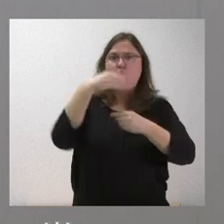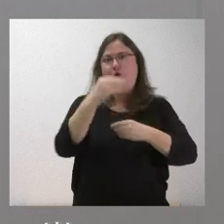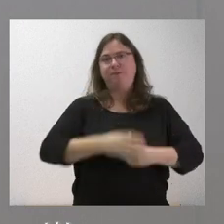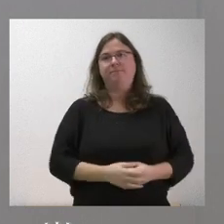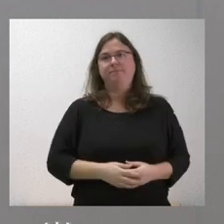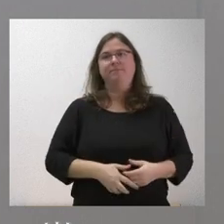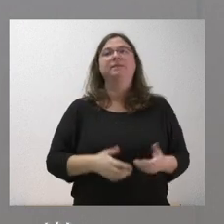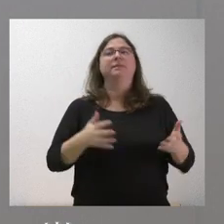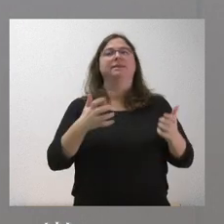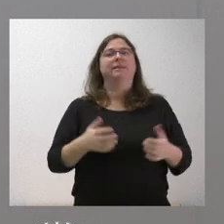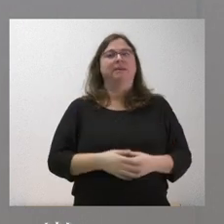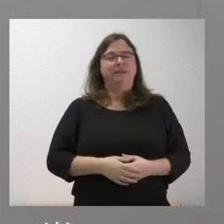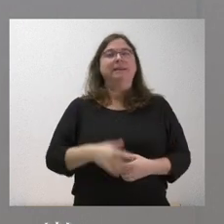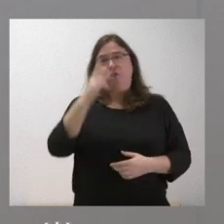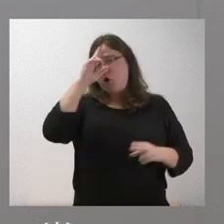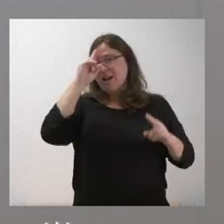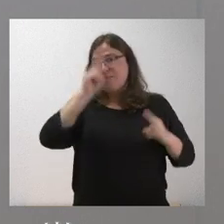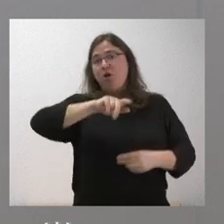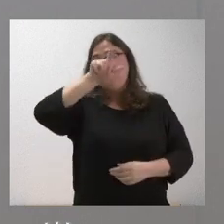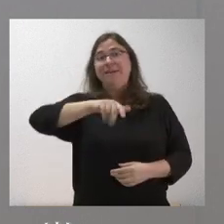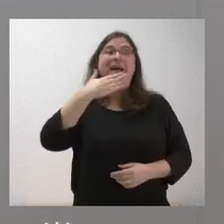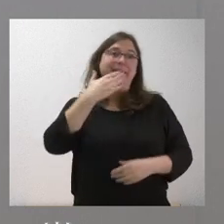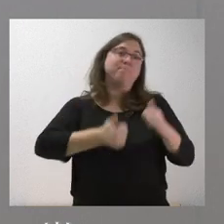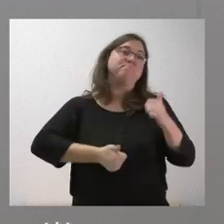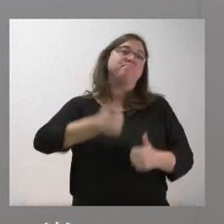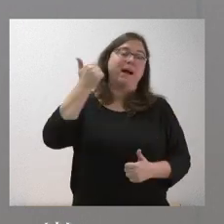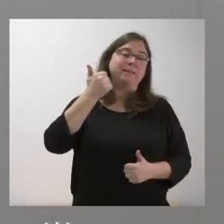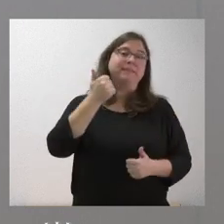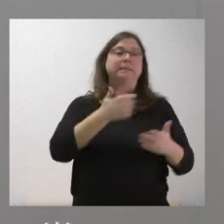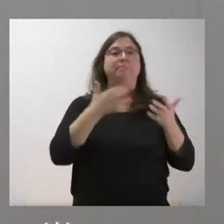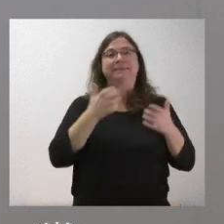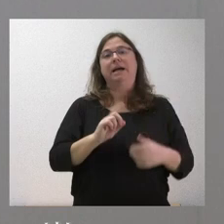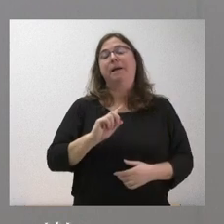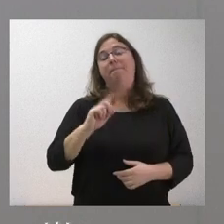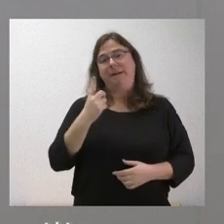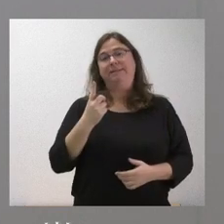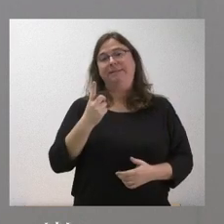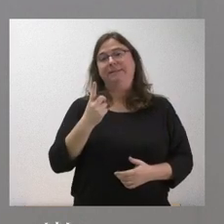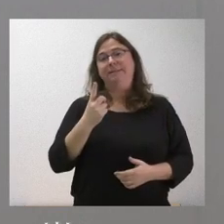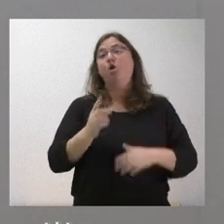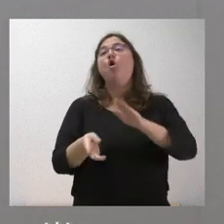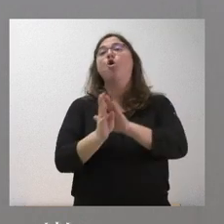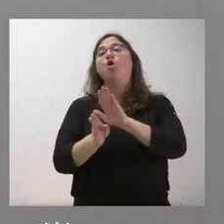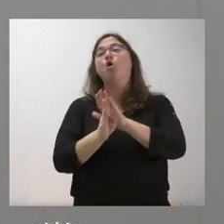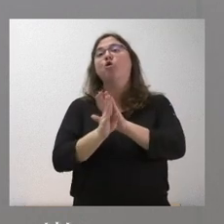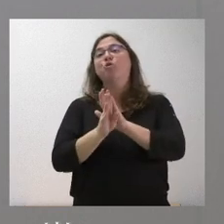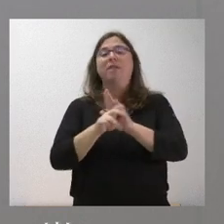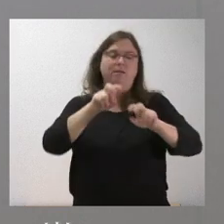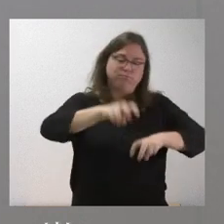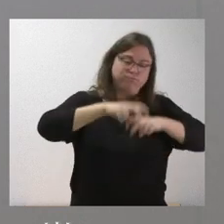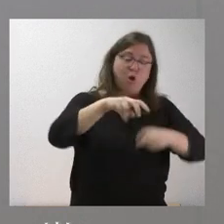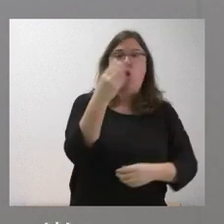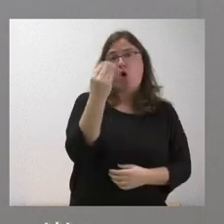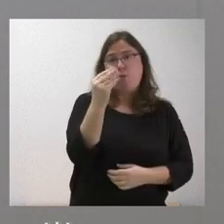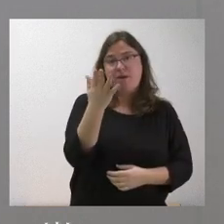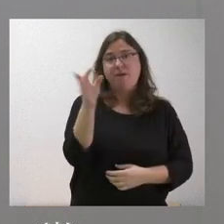a beneficiar naturalmente respecto a una persona de edad más avanzada más se va a poder beneficiar de una continuidad de una explotación agraria un joven